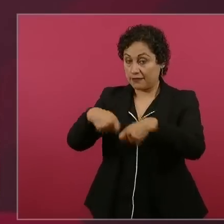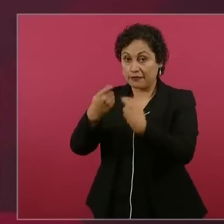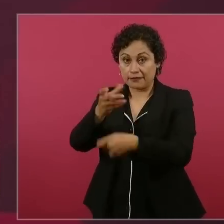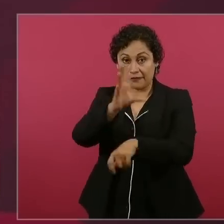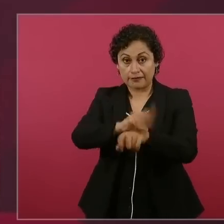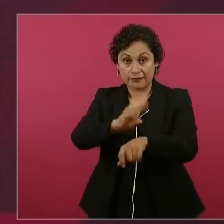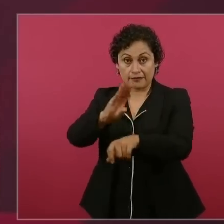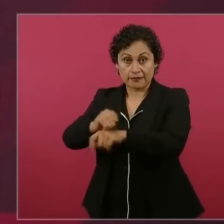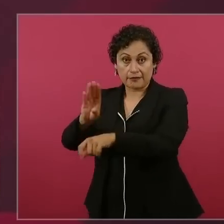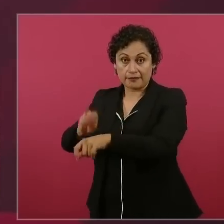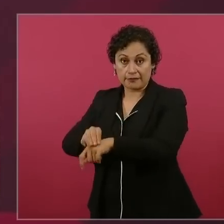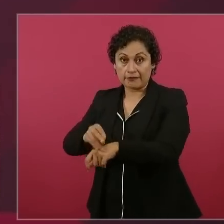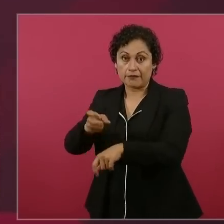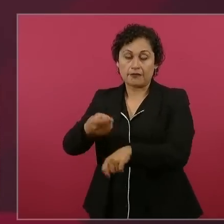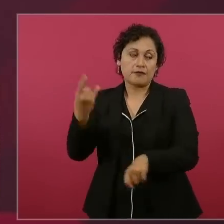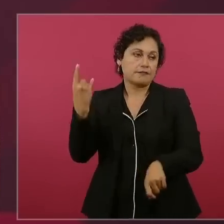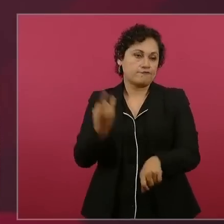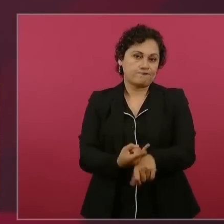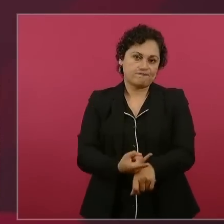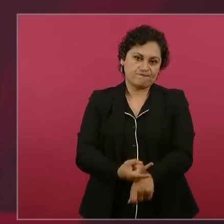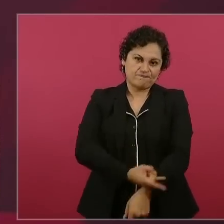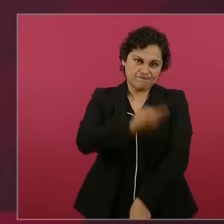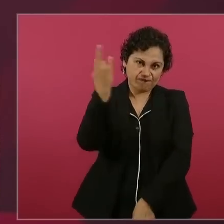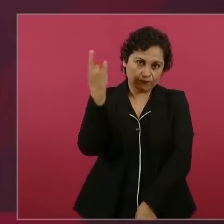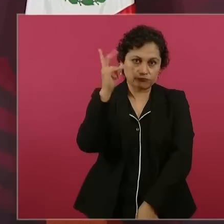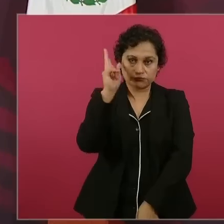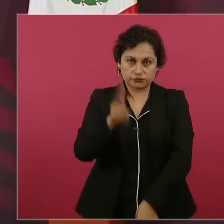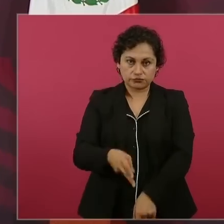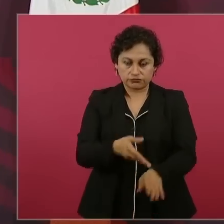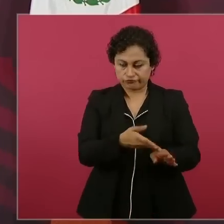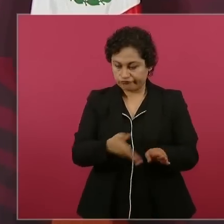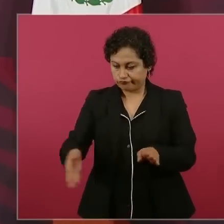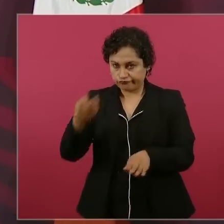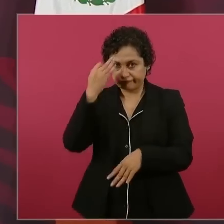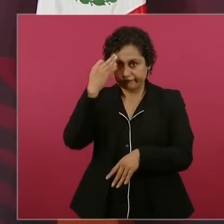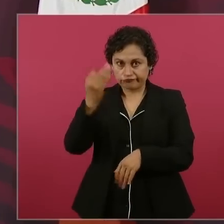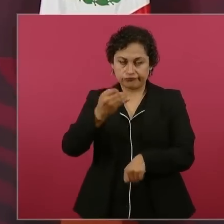han resultado un fiasco. Pero además